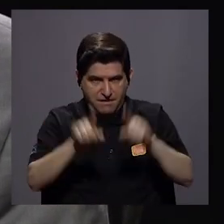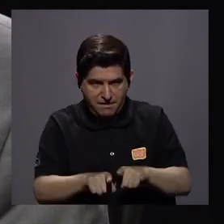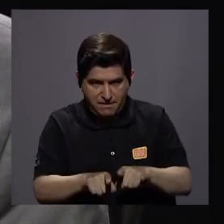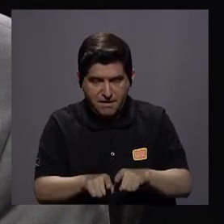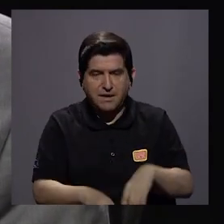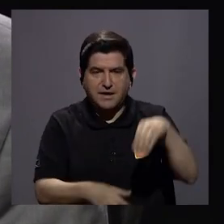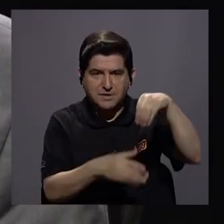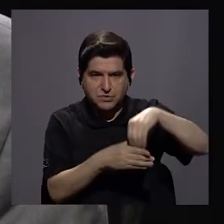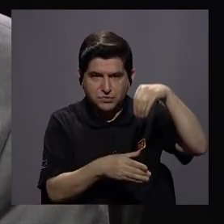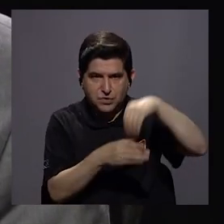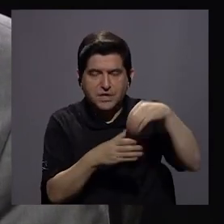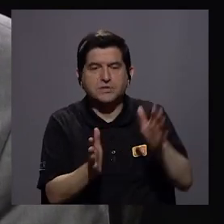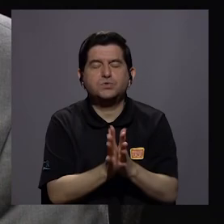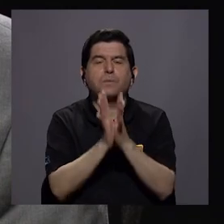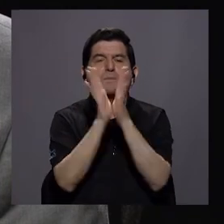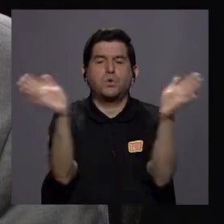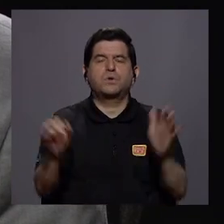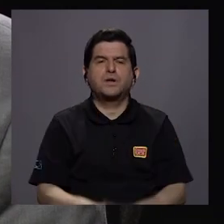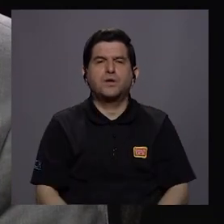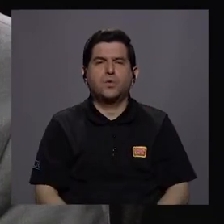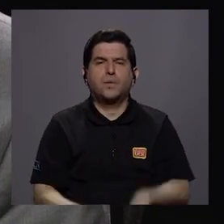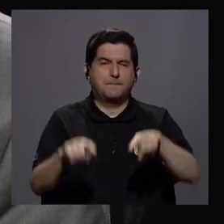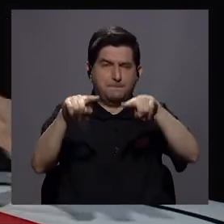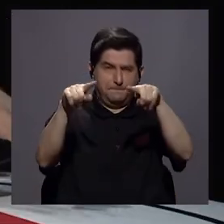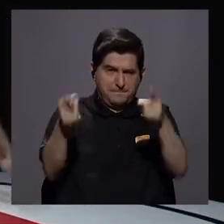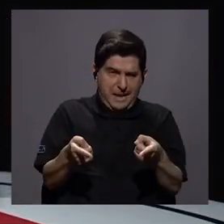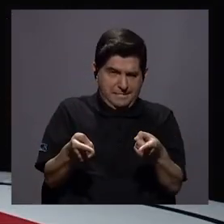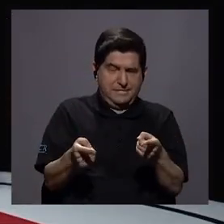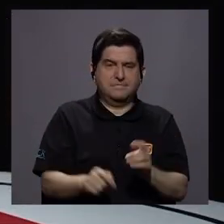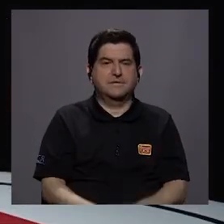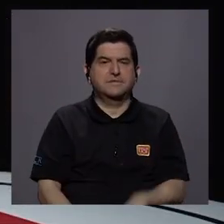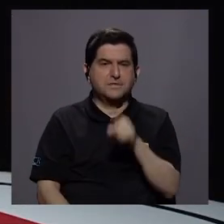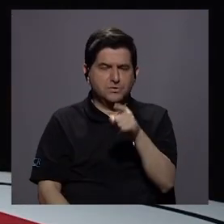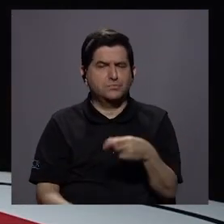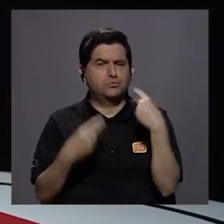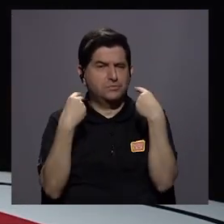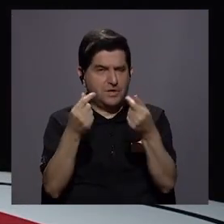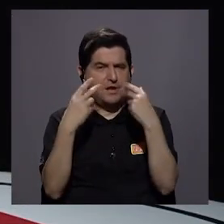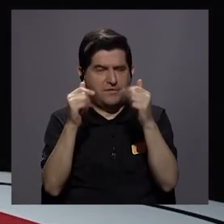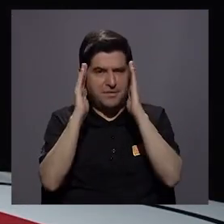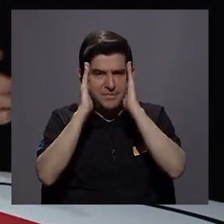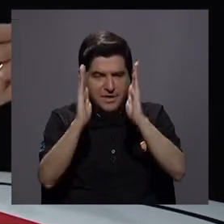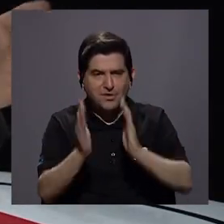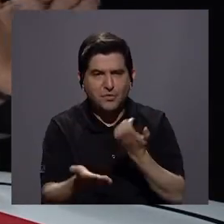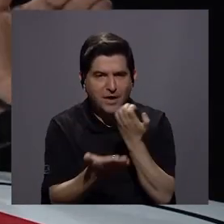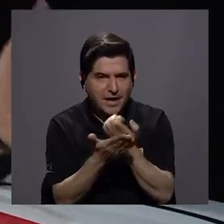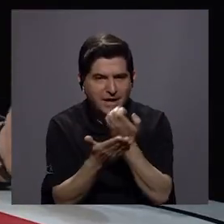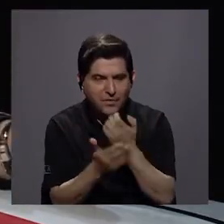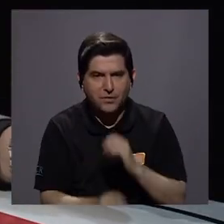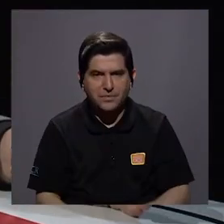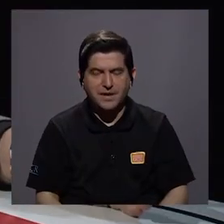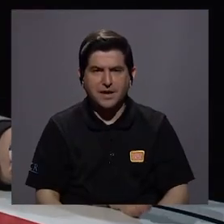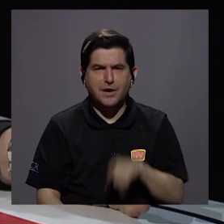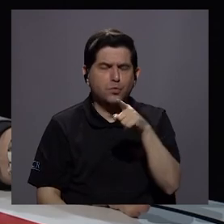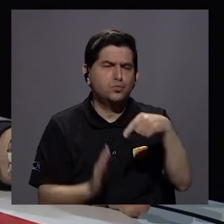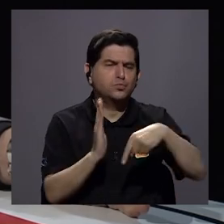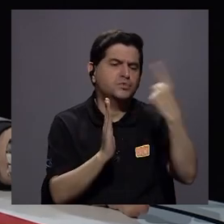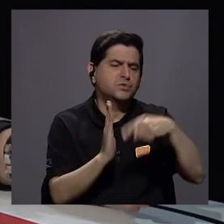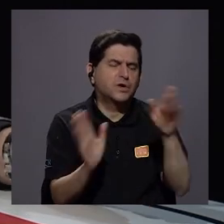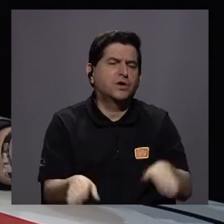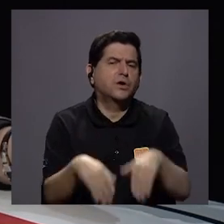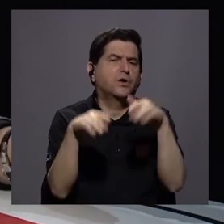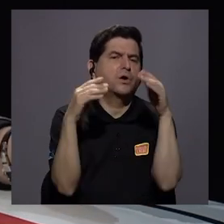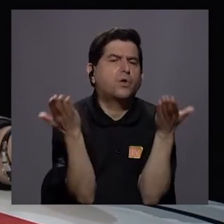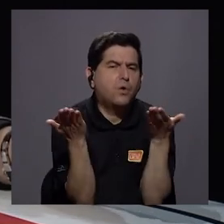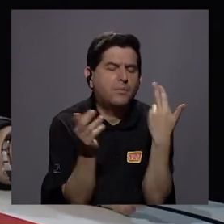de ingresos públicos. Hago un paréntesis, don Carlos, ahora que usted va tan embalado a la parte económica, ¿cómo calificaría usted